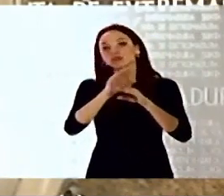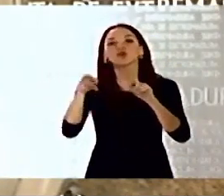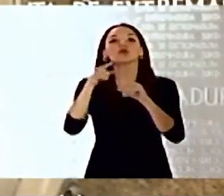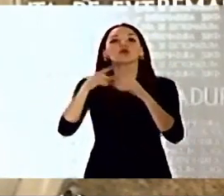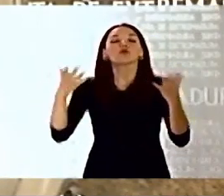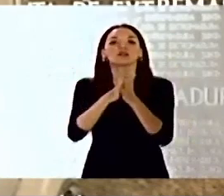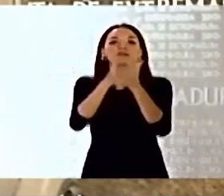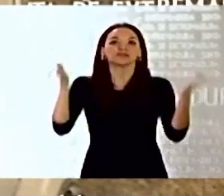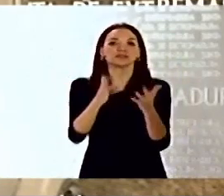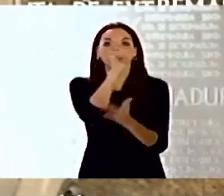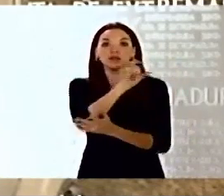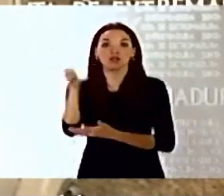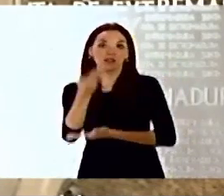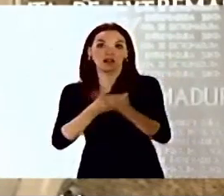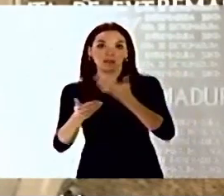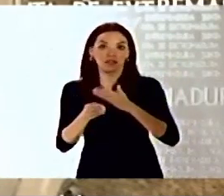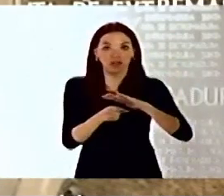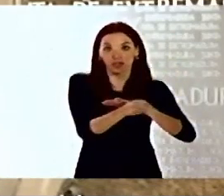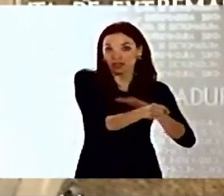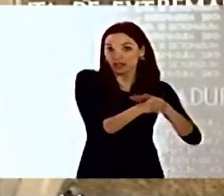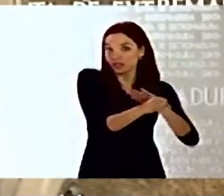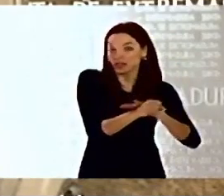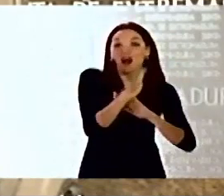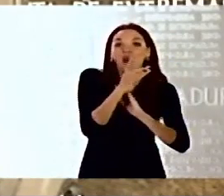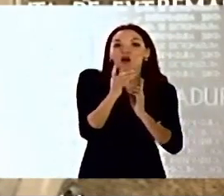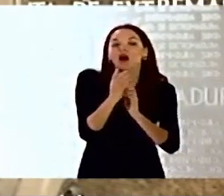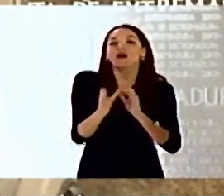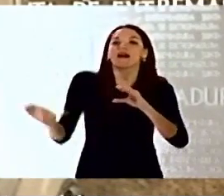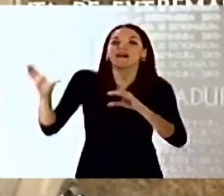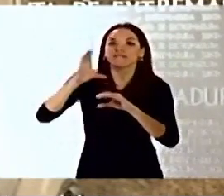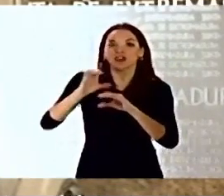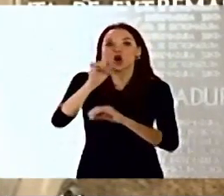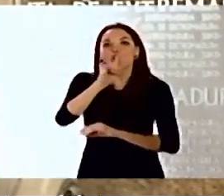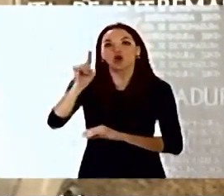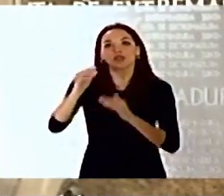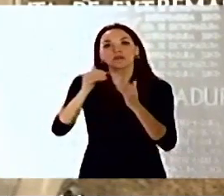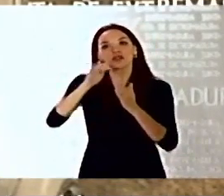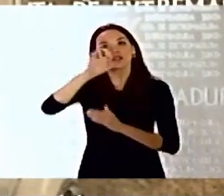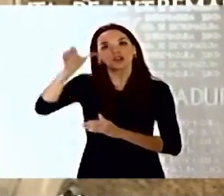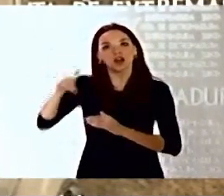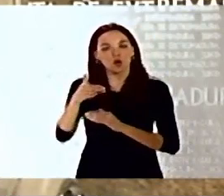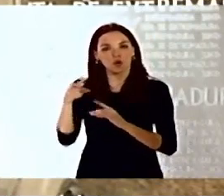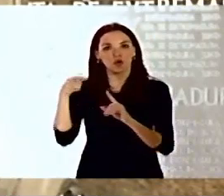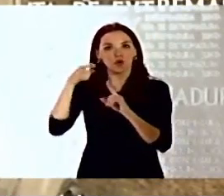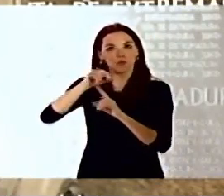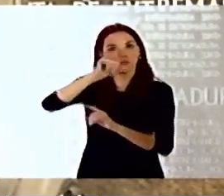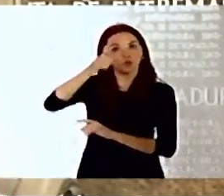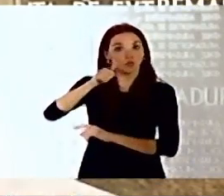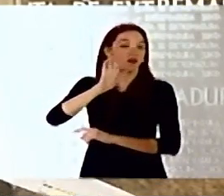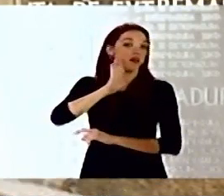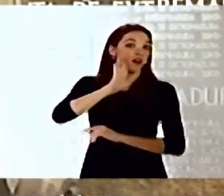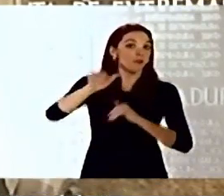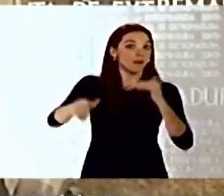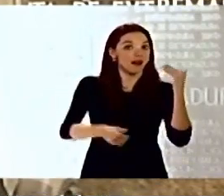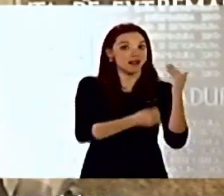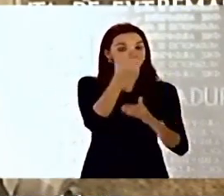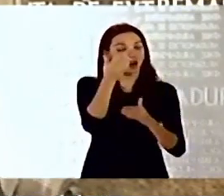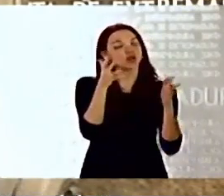empleo de las personas con discapacidad a los 11 millones de euros que está aprobando hoy, en esta mañana, el Consejo de Gobierno.